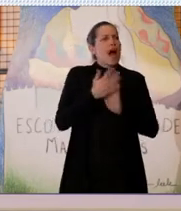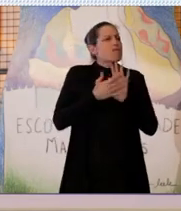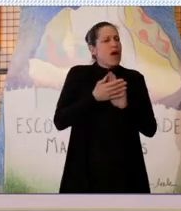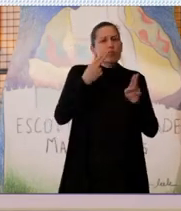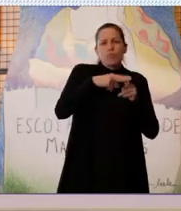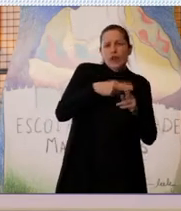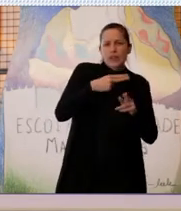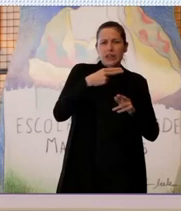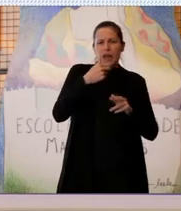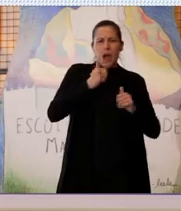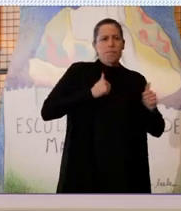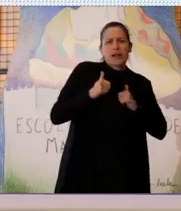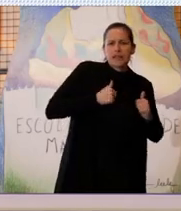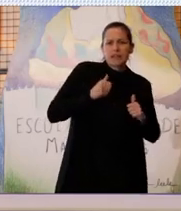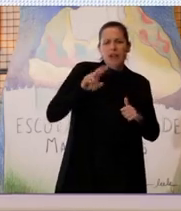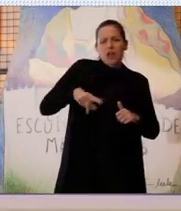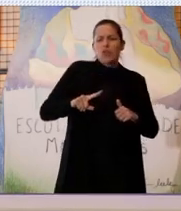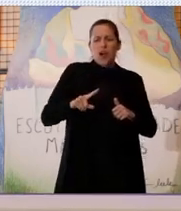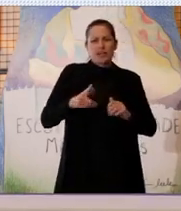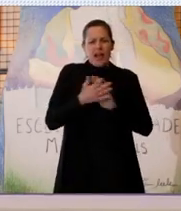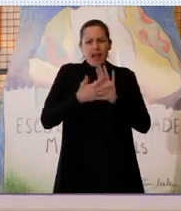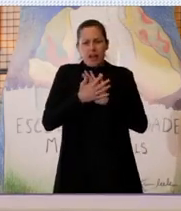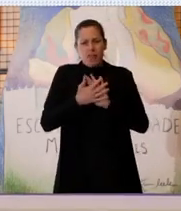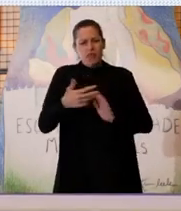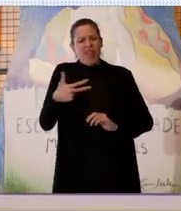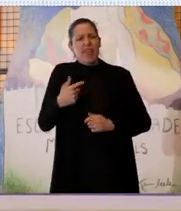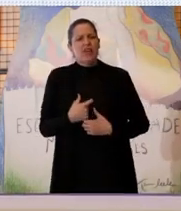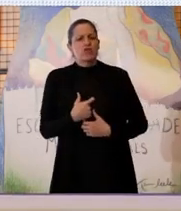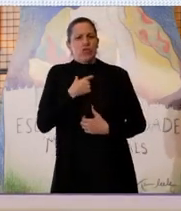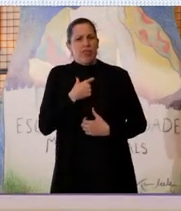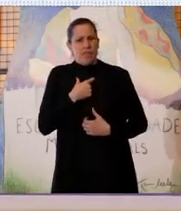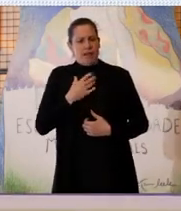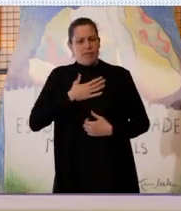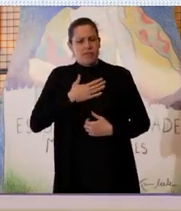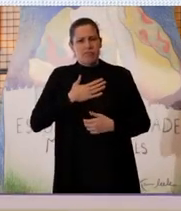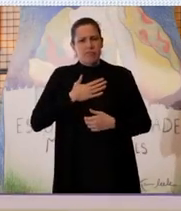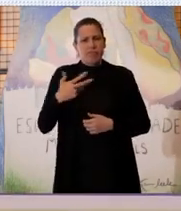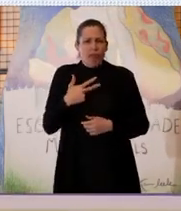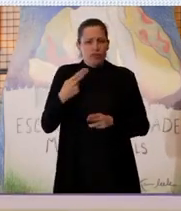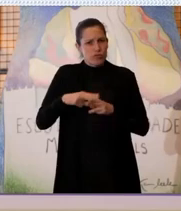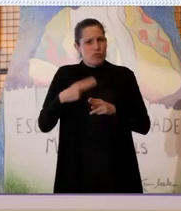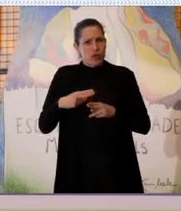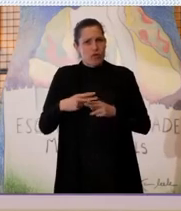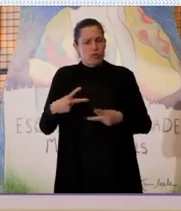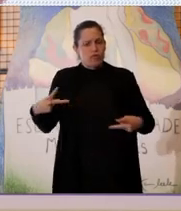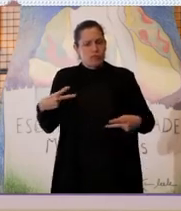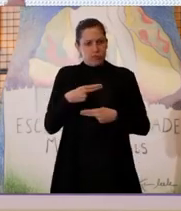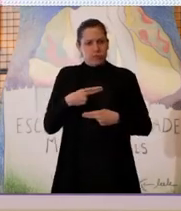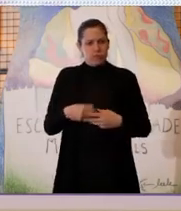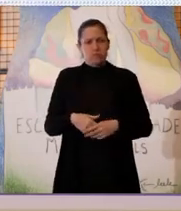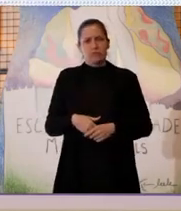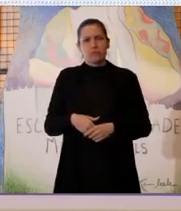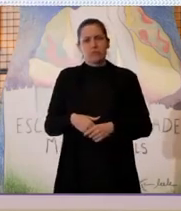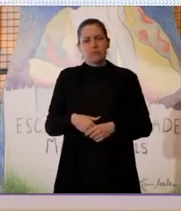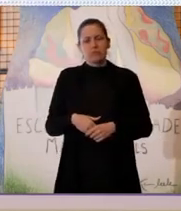que se están cercenando en nuestros derechos civiles que son nuestros derechos políticos Y evidentemente